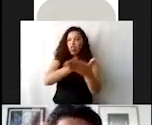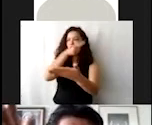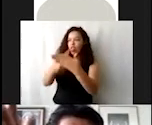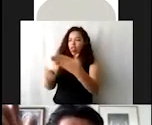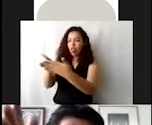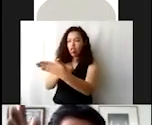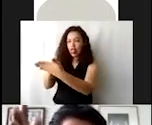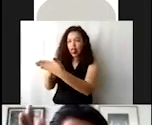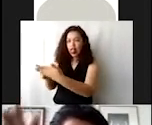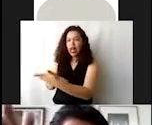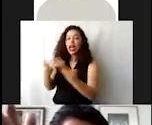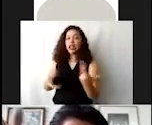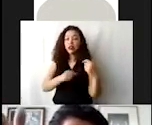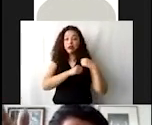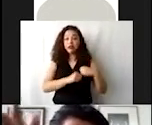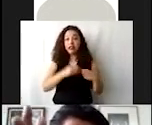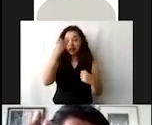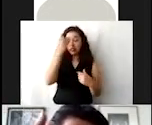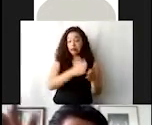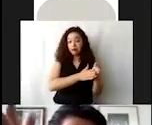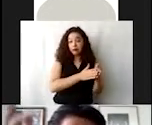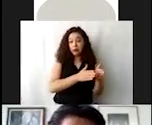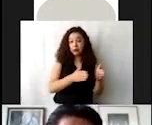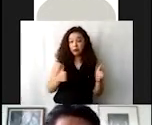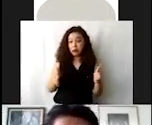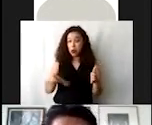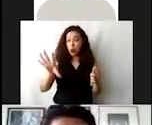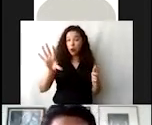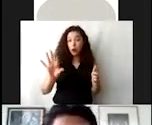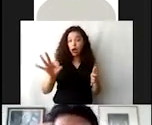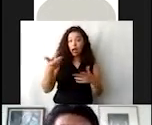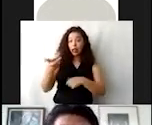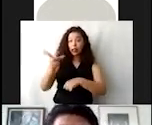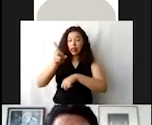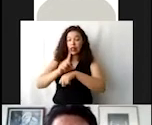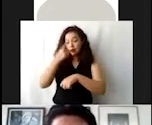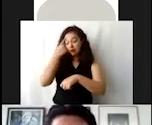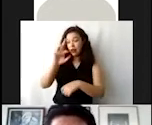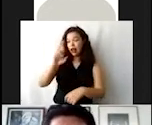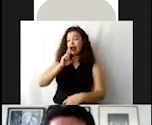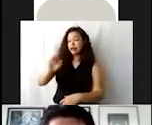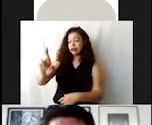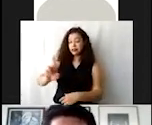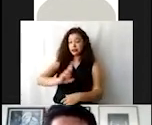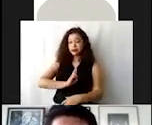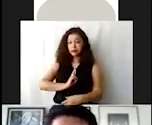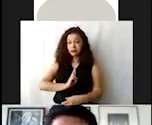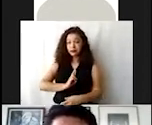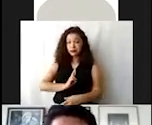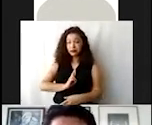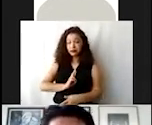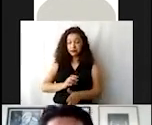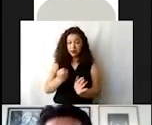tenía un periodo de, teníamos hasta 40 días para que nos diera una resolución sobre los sellos,